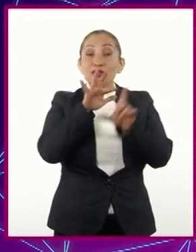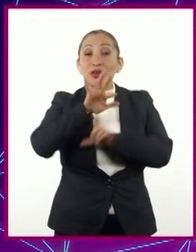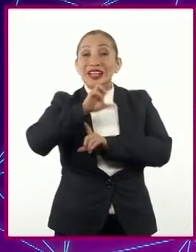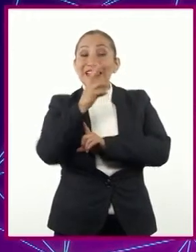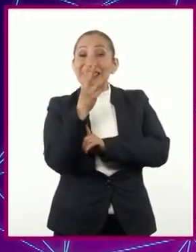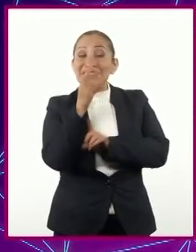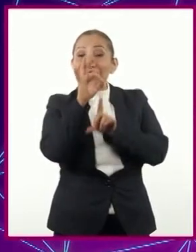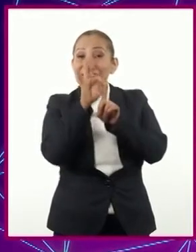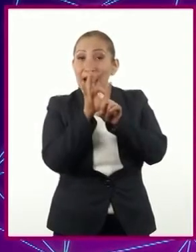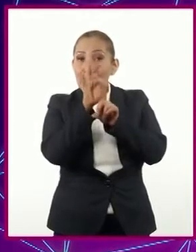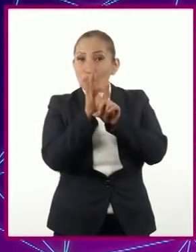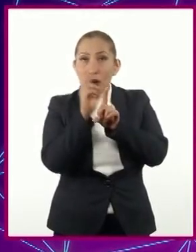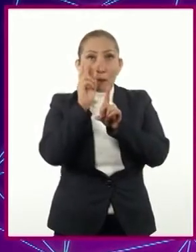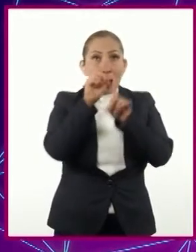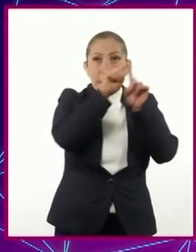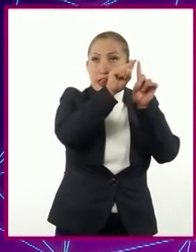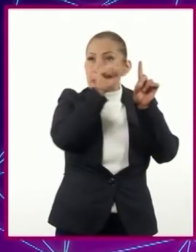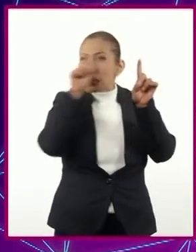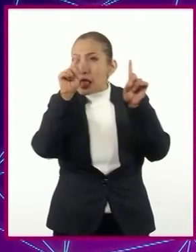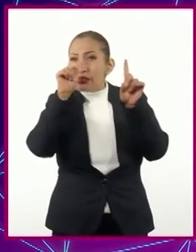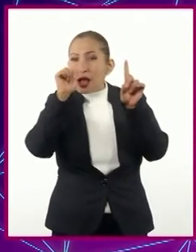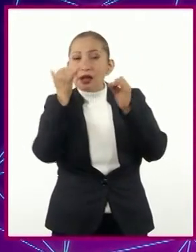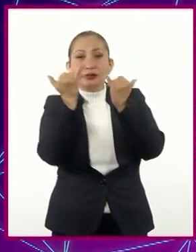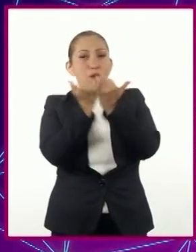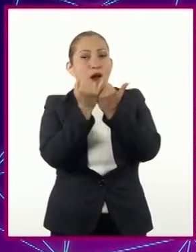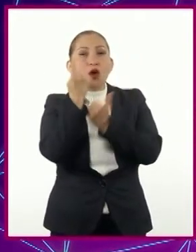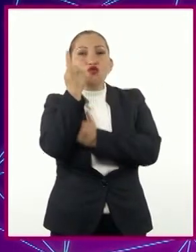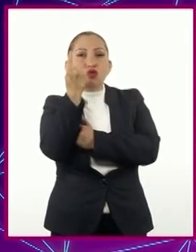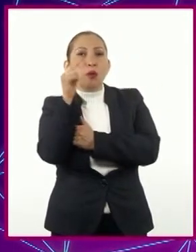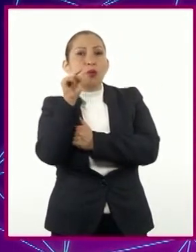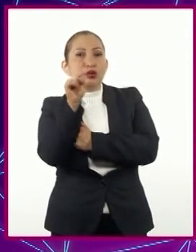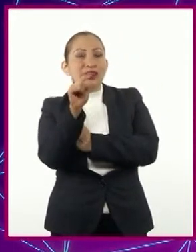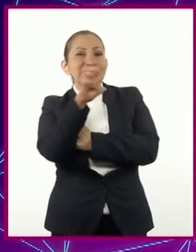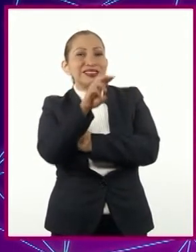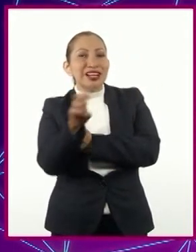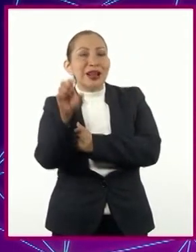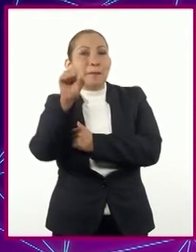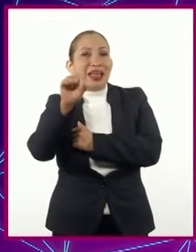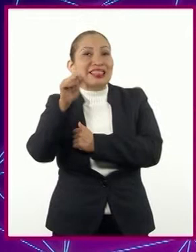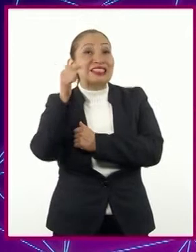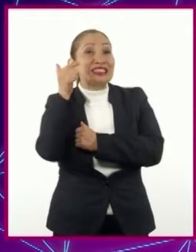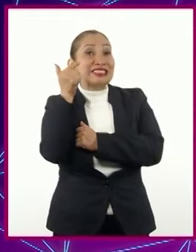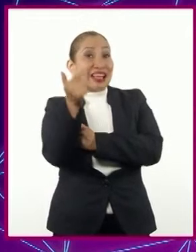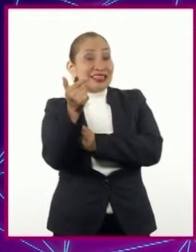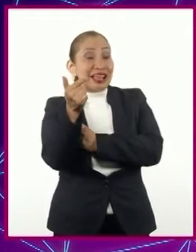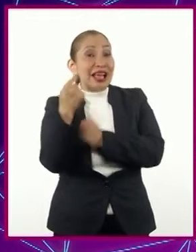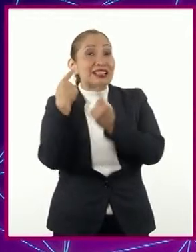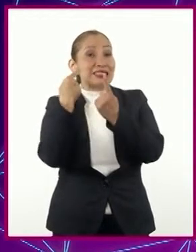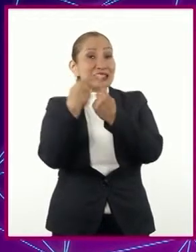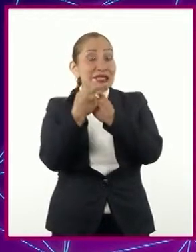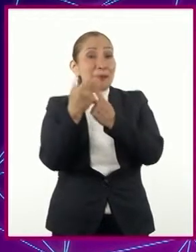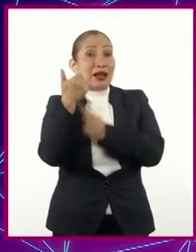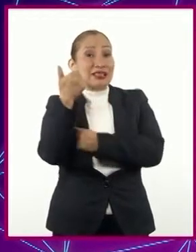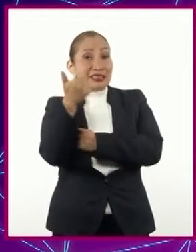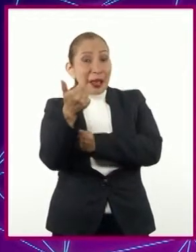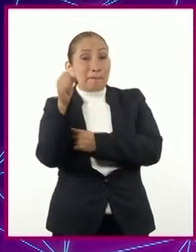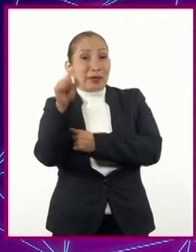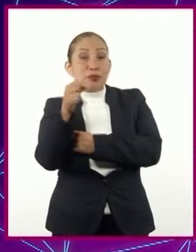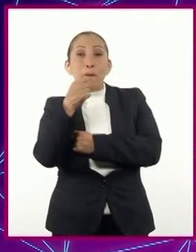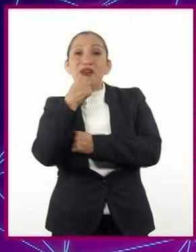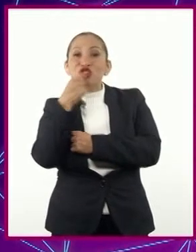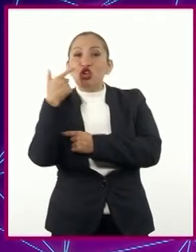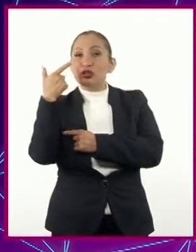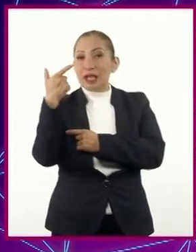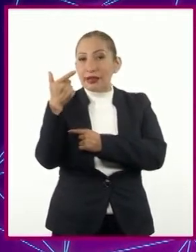53 grados en la función tangente es igual a 1.327 y se suma 6 del minuto